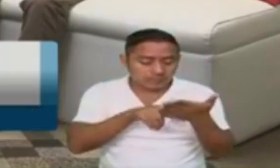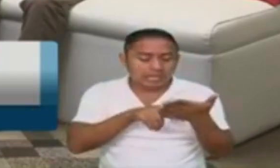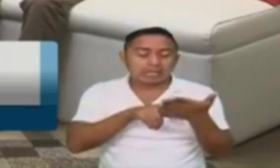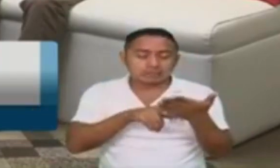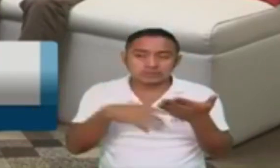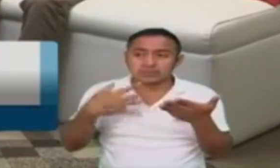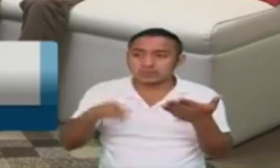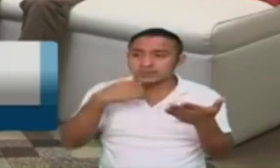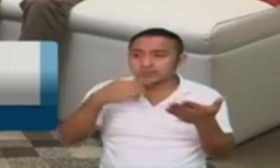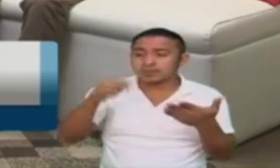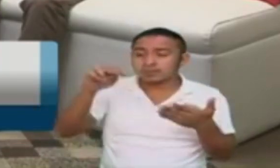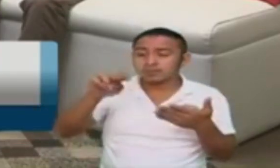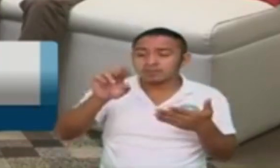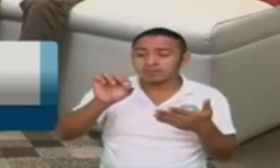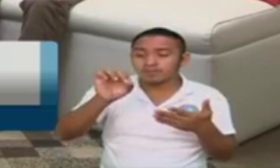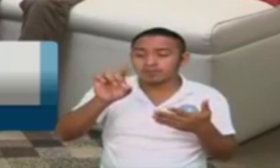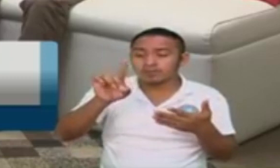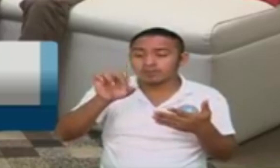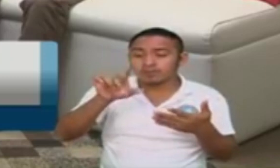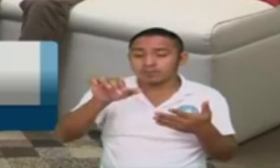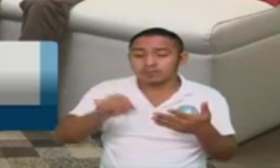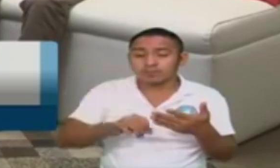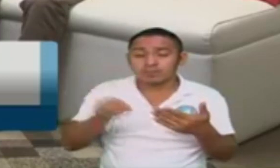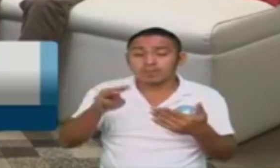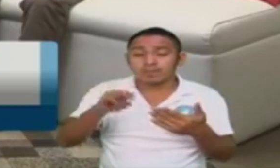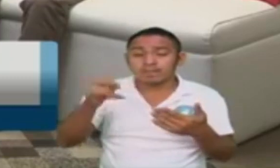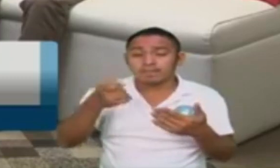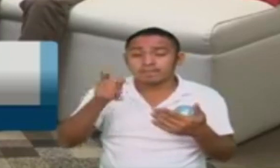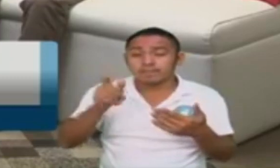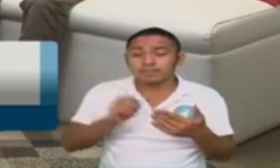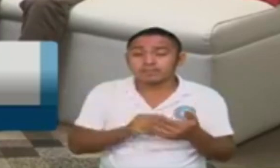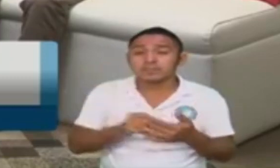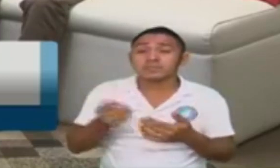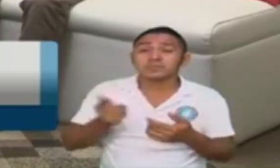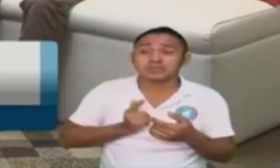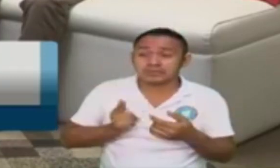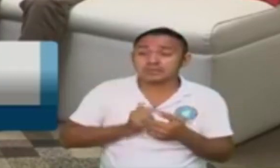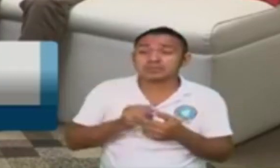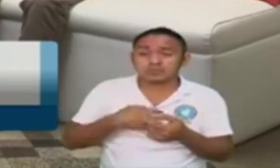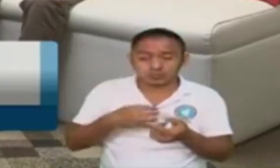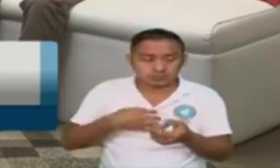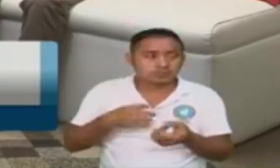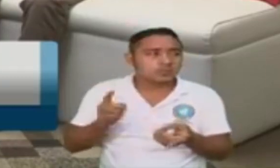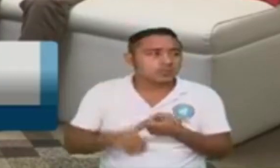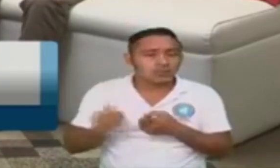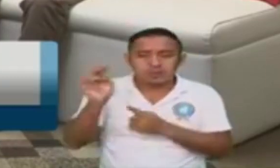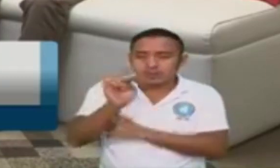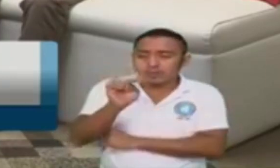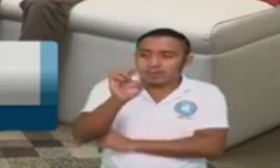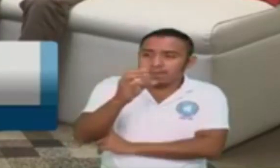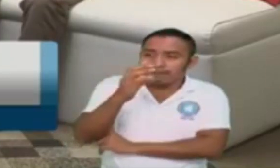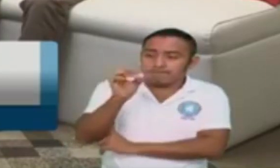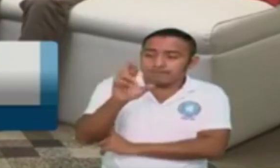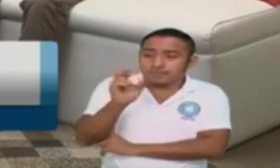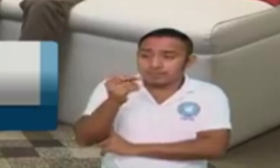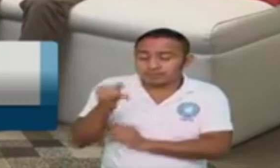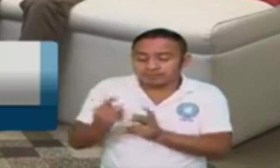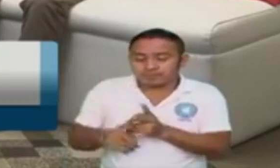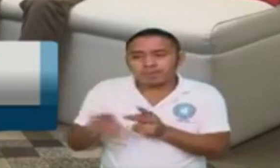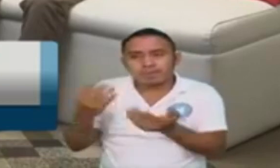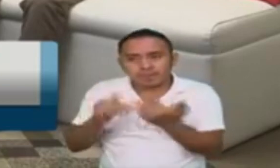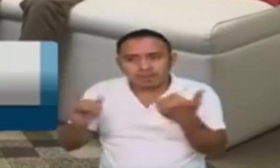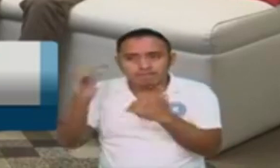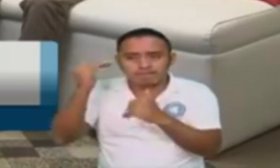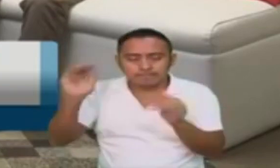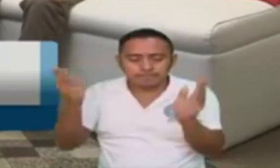nódulo mixto, ¿no? Que tiene áreas de necrosis, áreas de mayor densidad,